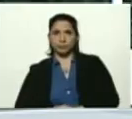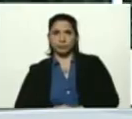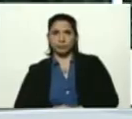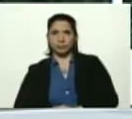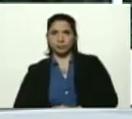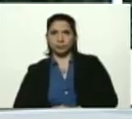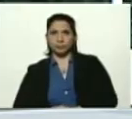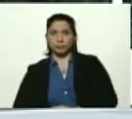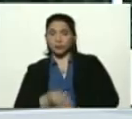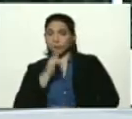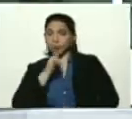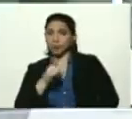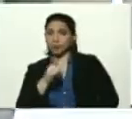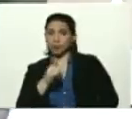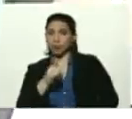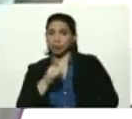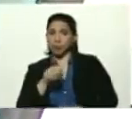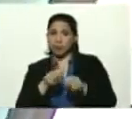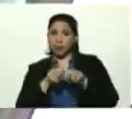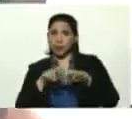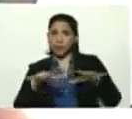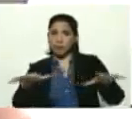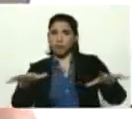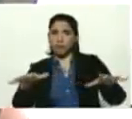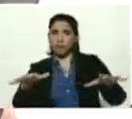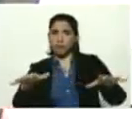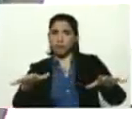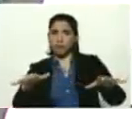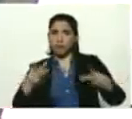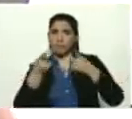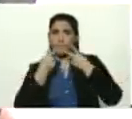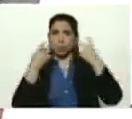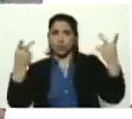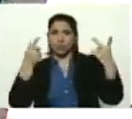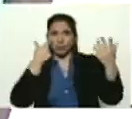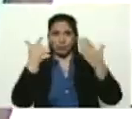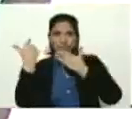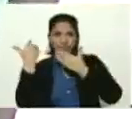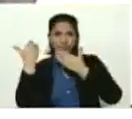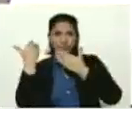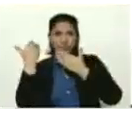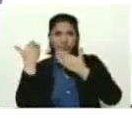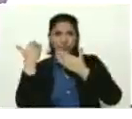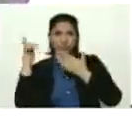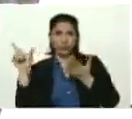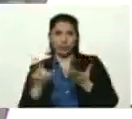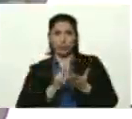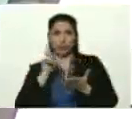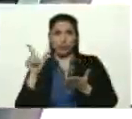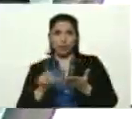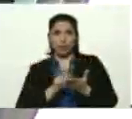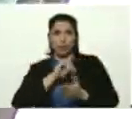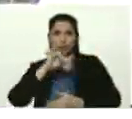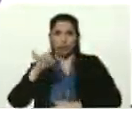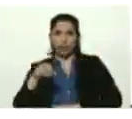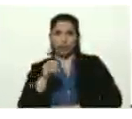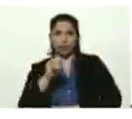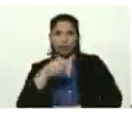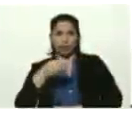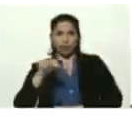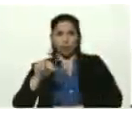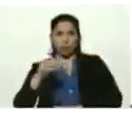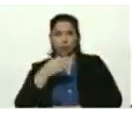Es la noticia que está corriendo hoy con motivo de la publicación del libro de John Bolton. John